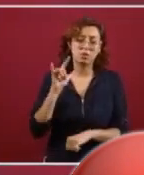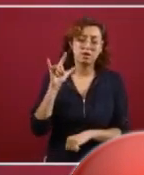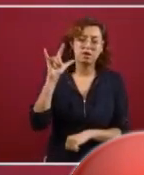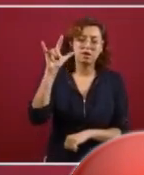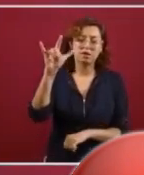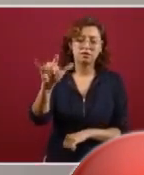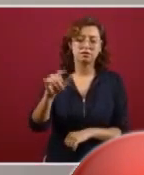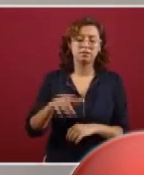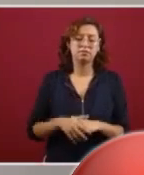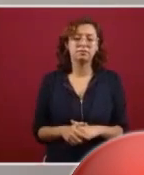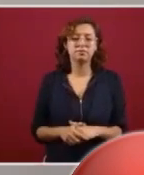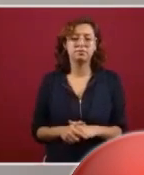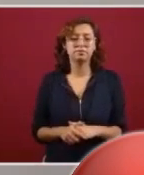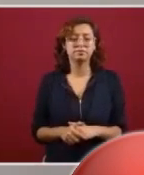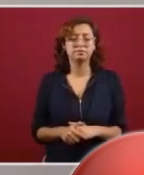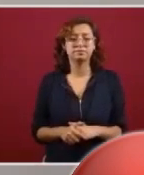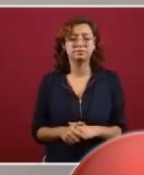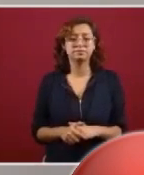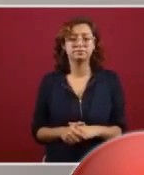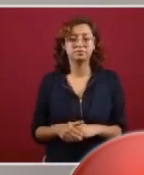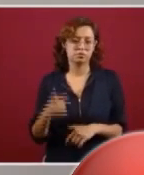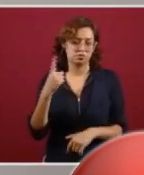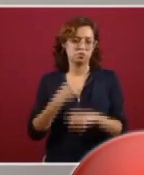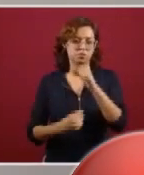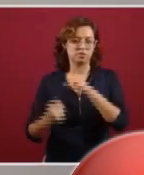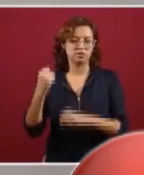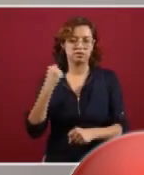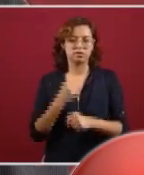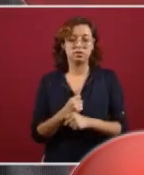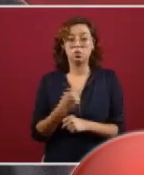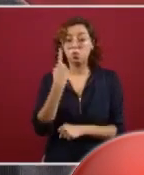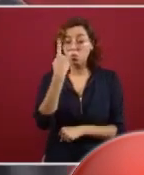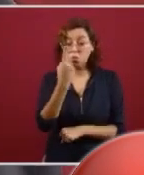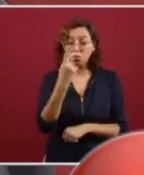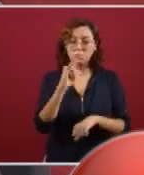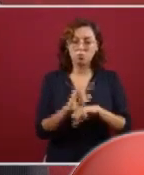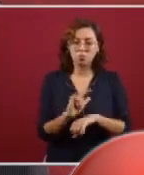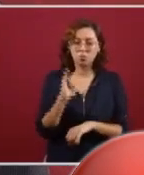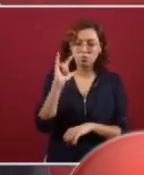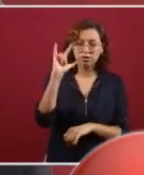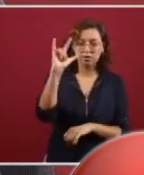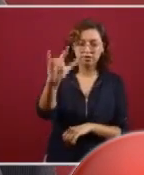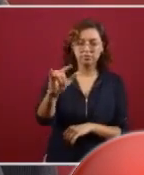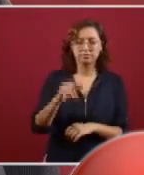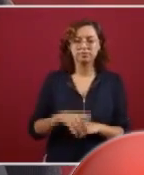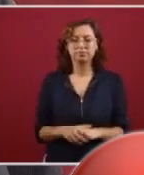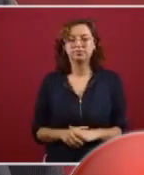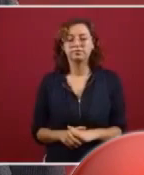el año pasado, un solo vuelo,